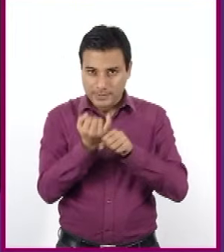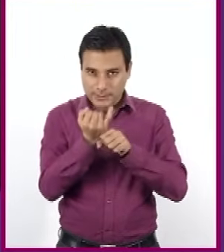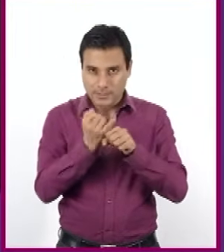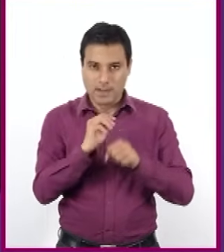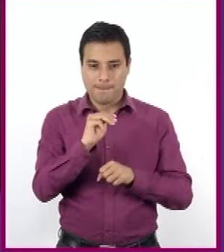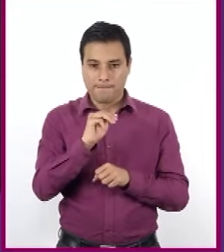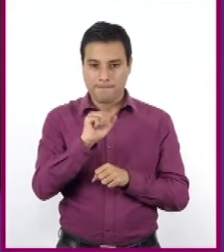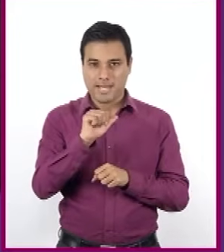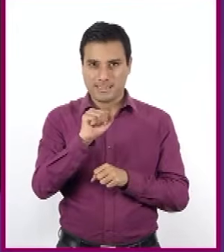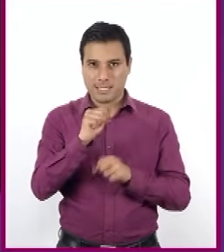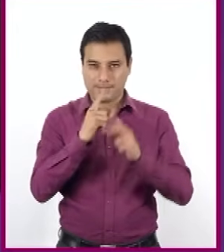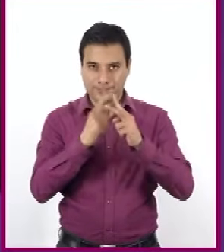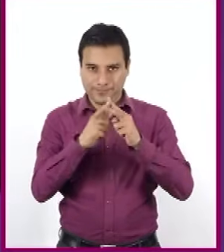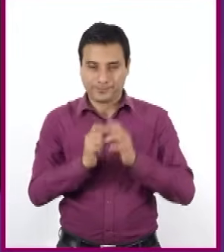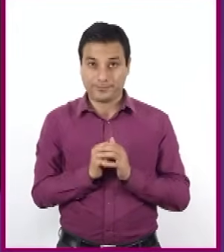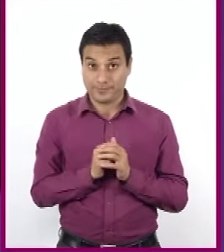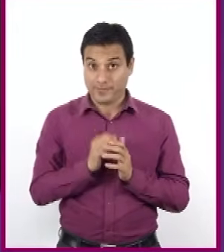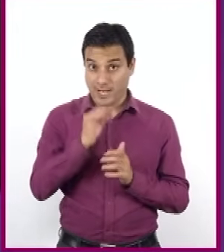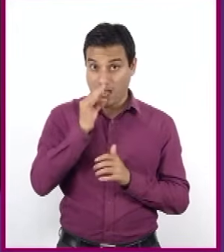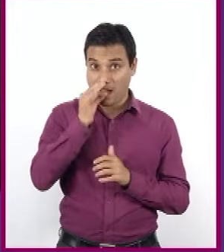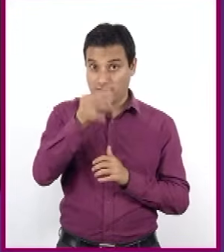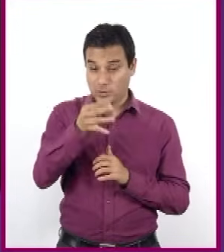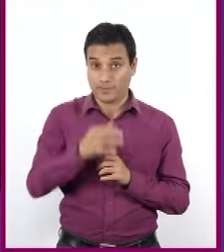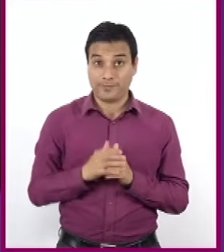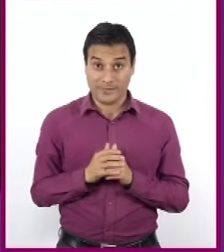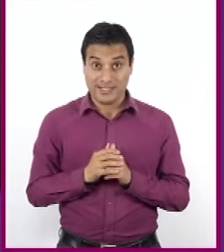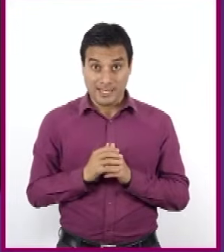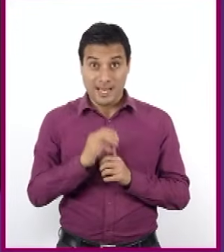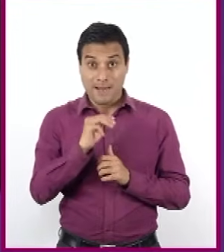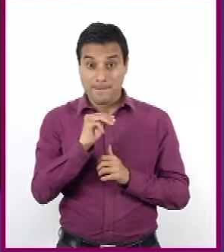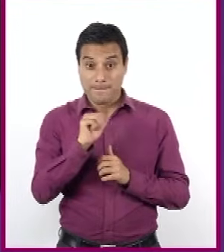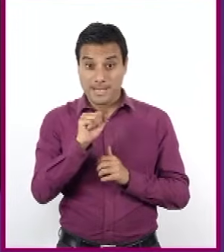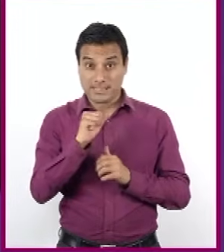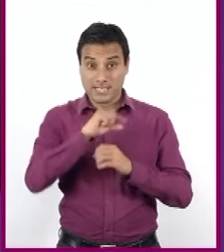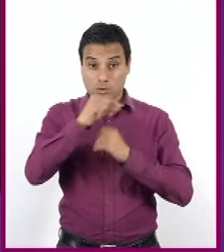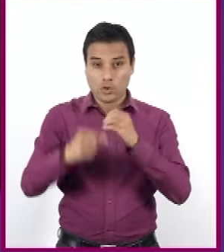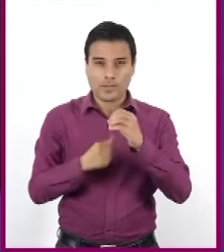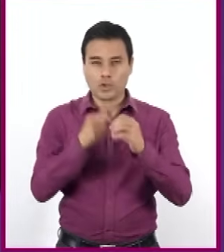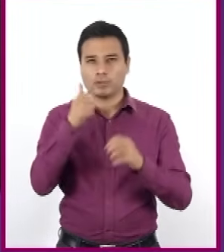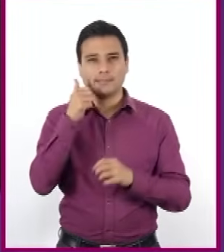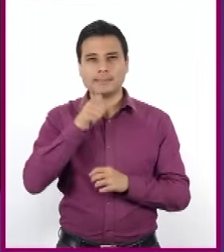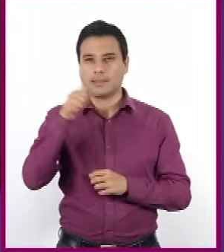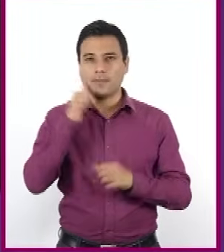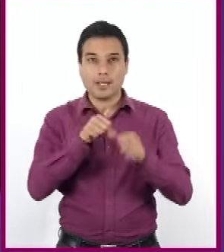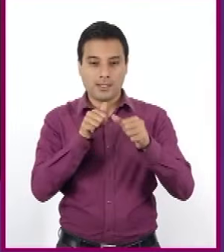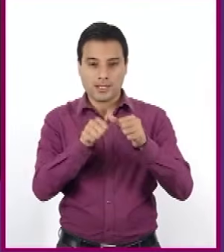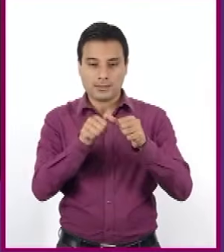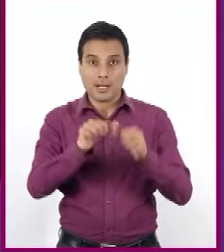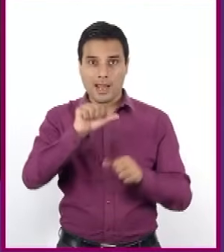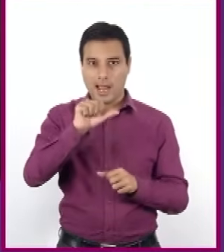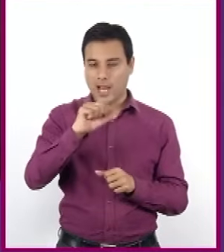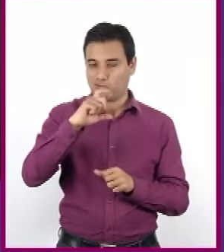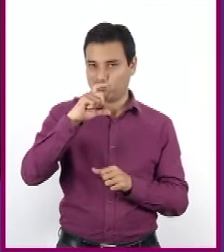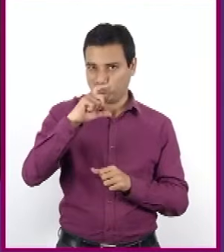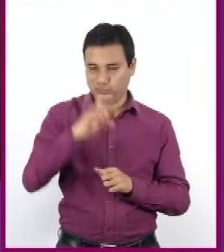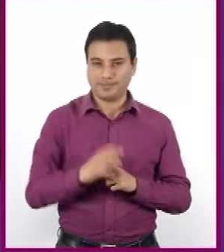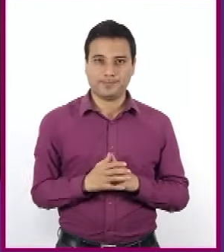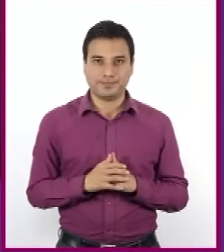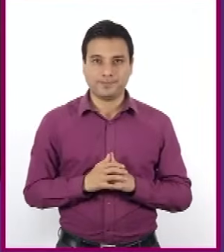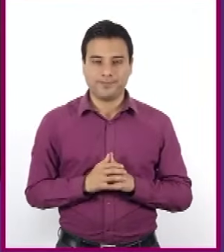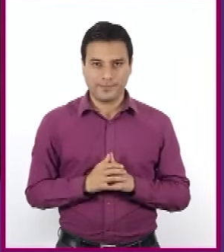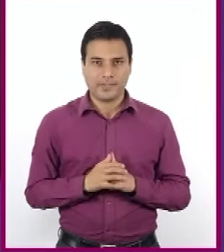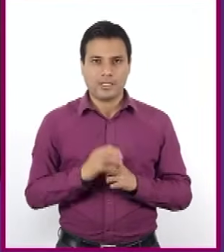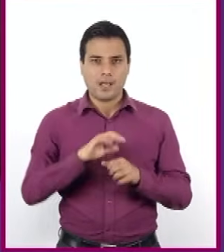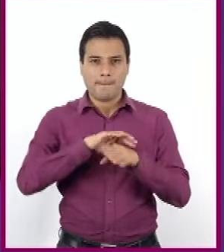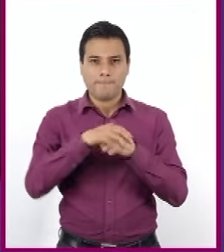átomos. Cabe señalar que la masa atómica se representa con la letra A mayúscula. La masa